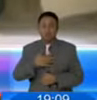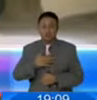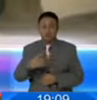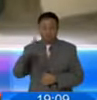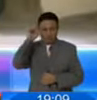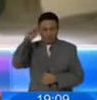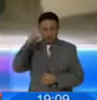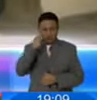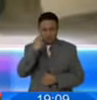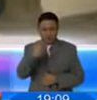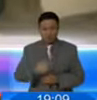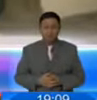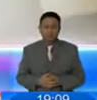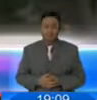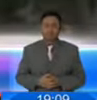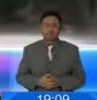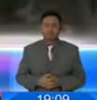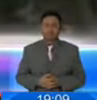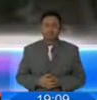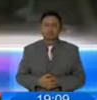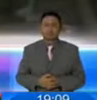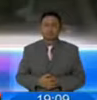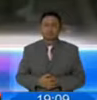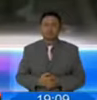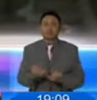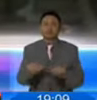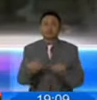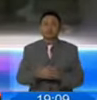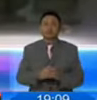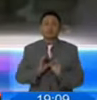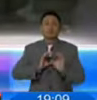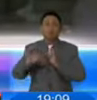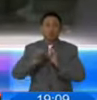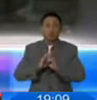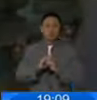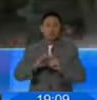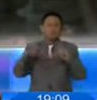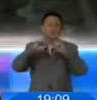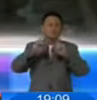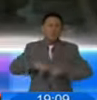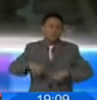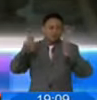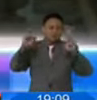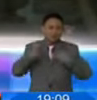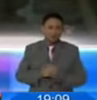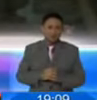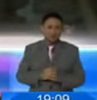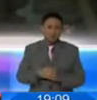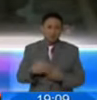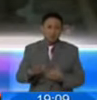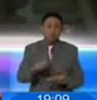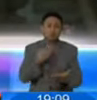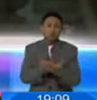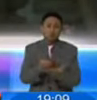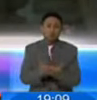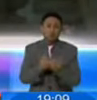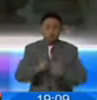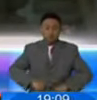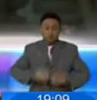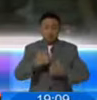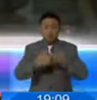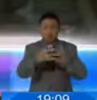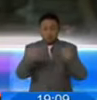Rivadeneira. Escuchemos. El presidente, hemos conversado sobre diversos temas. Hemos traído propuestas y